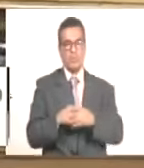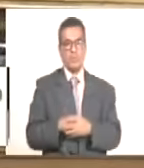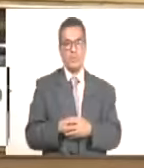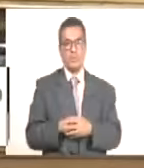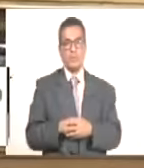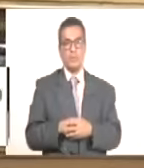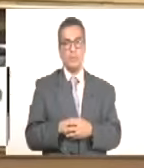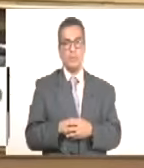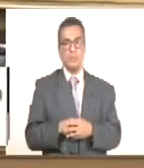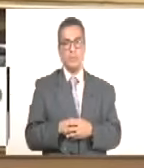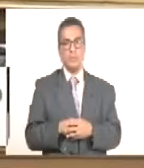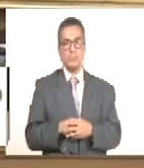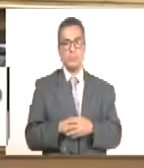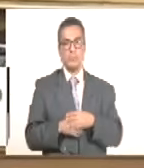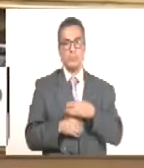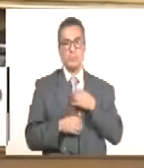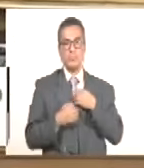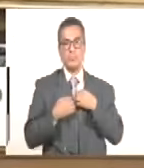de